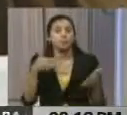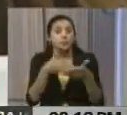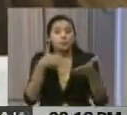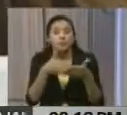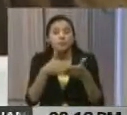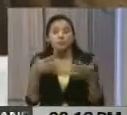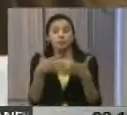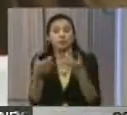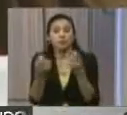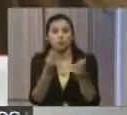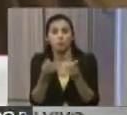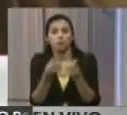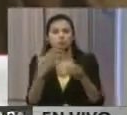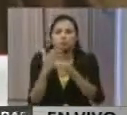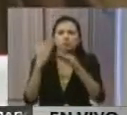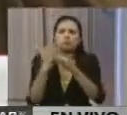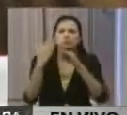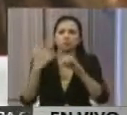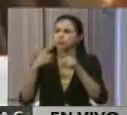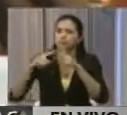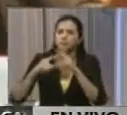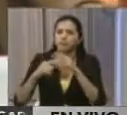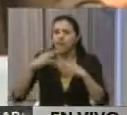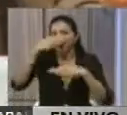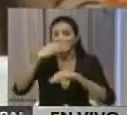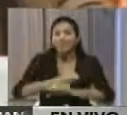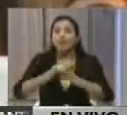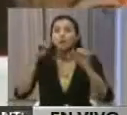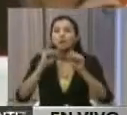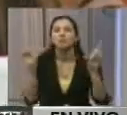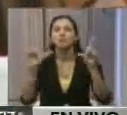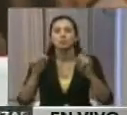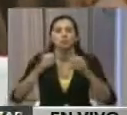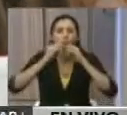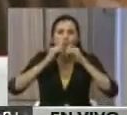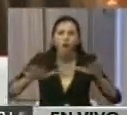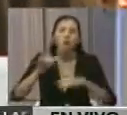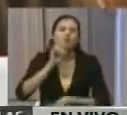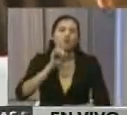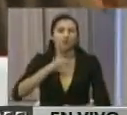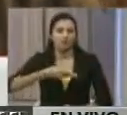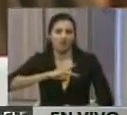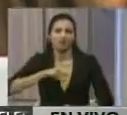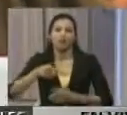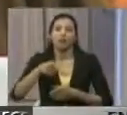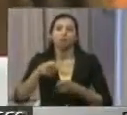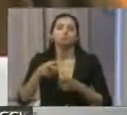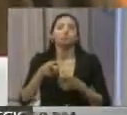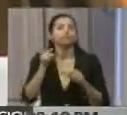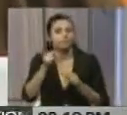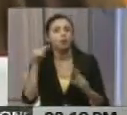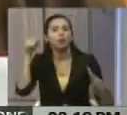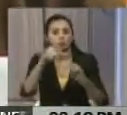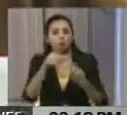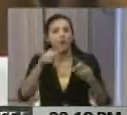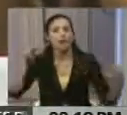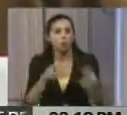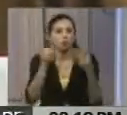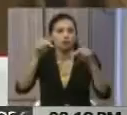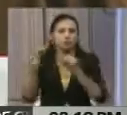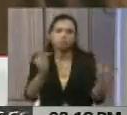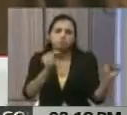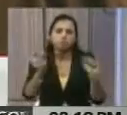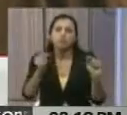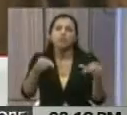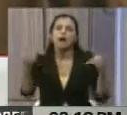guerra económica, sabotajes, terrorismo mediático, y creo, eso me parece que es el motivo fundamental de este encuentro, y